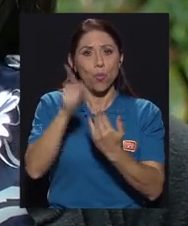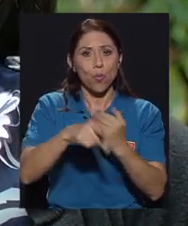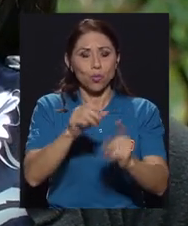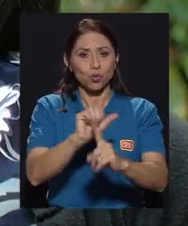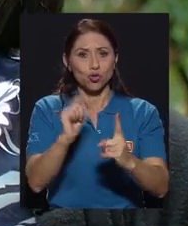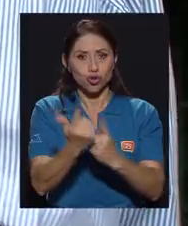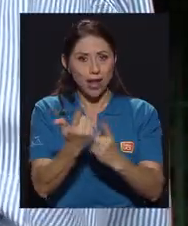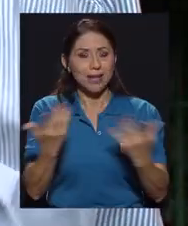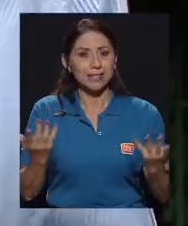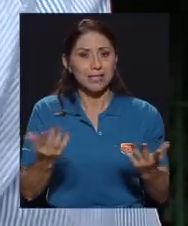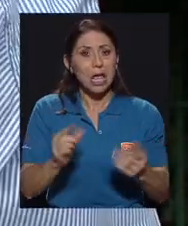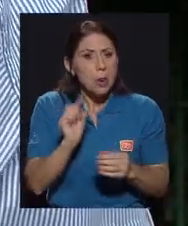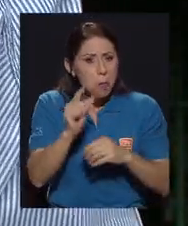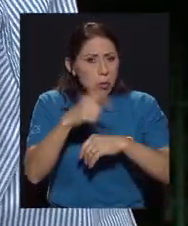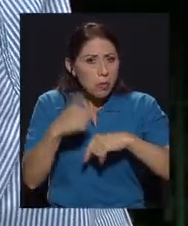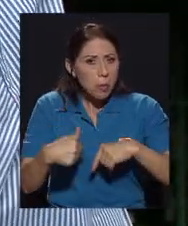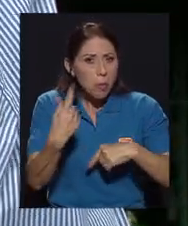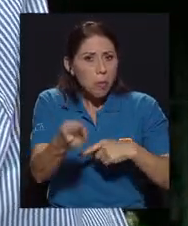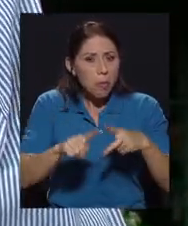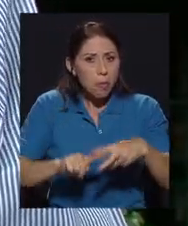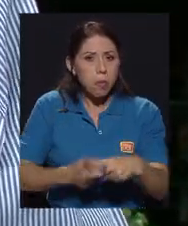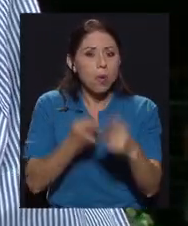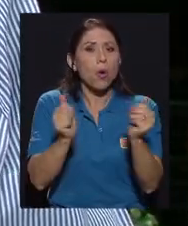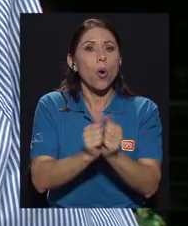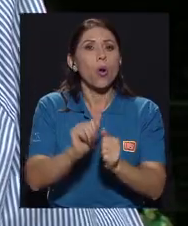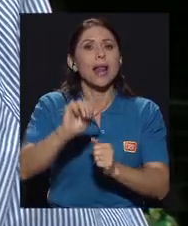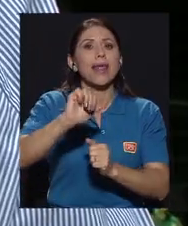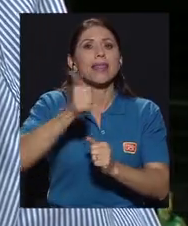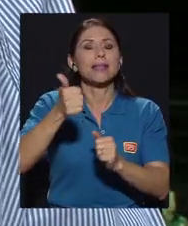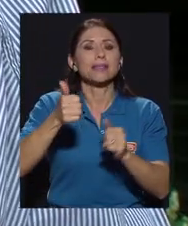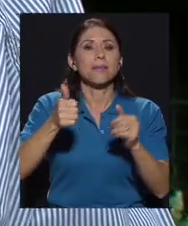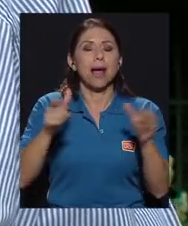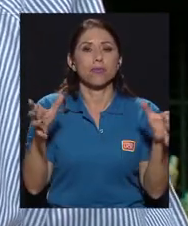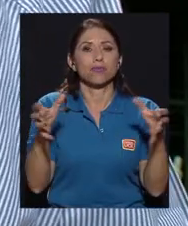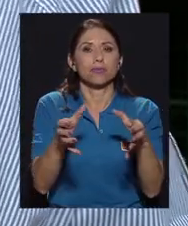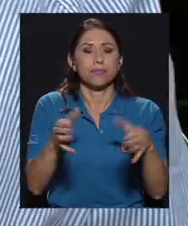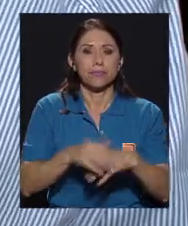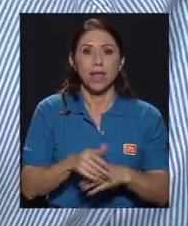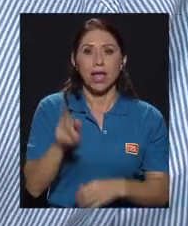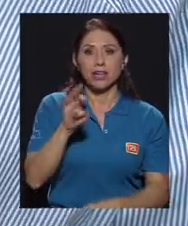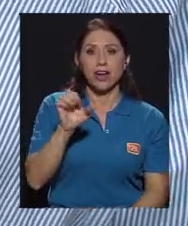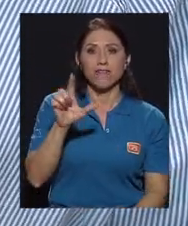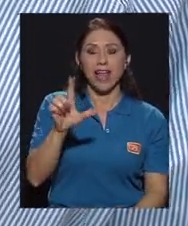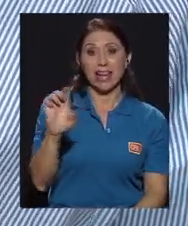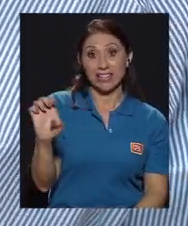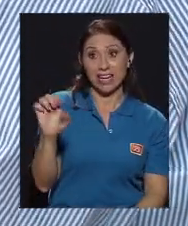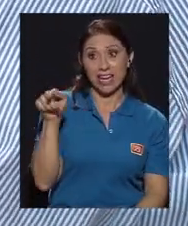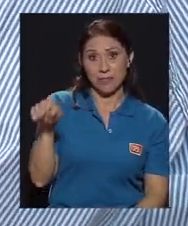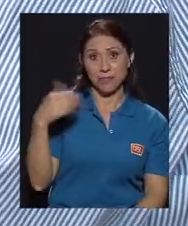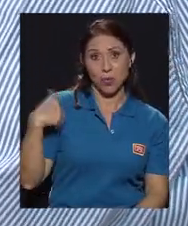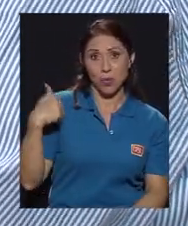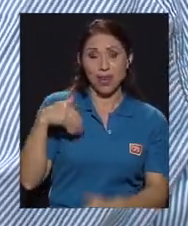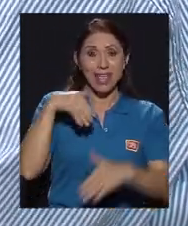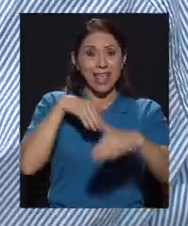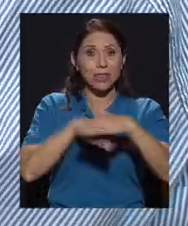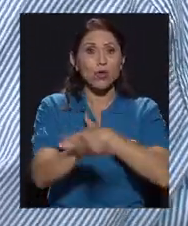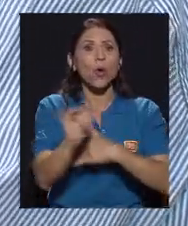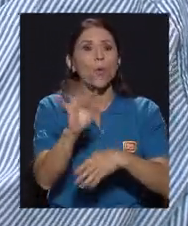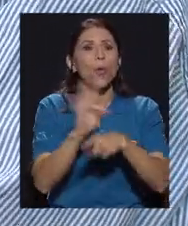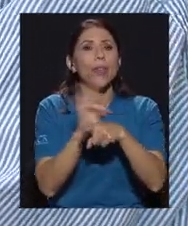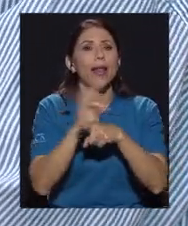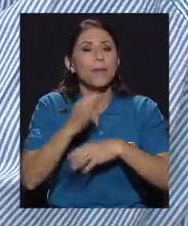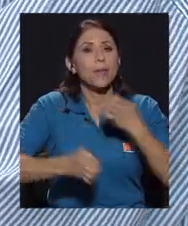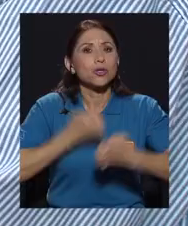programas sociales y muy pronto vamos a estar arrancando con la décima promoción. Don Rafael Enrique entró al programa como una